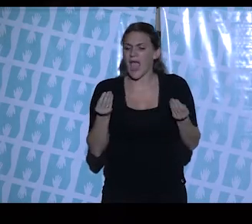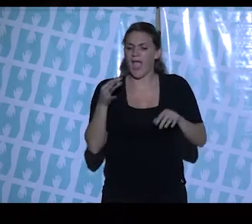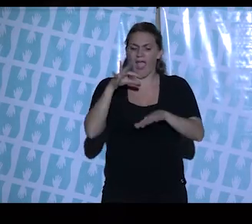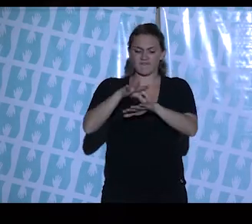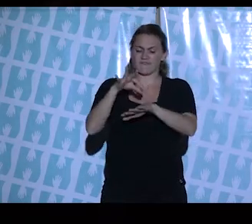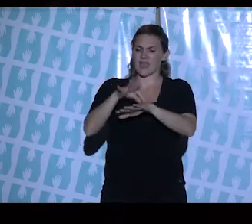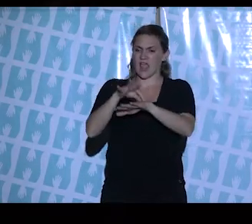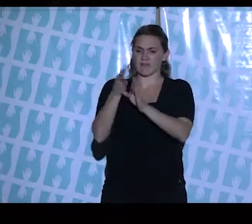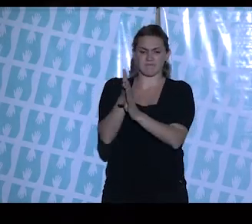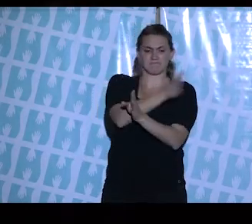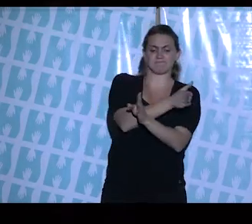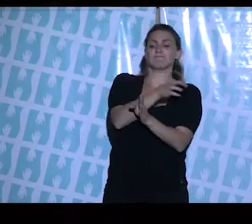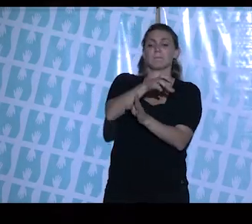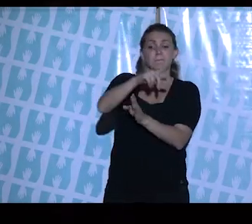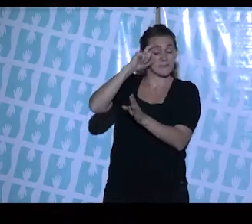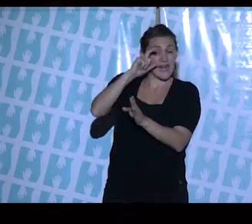enfermedad preclínica,